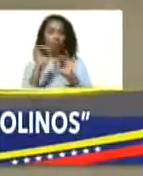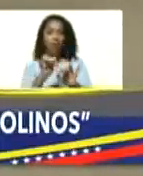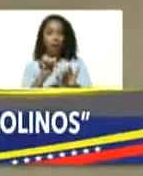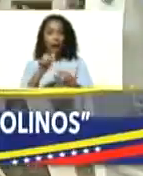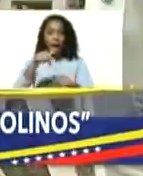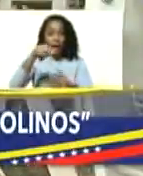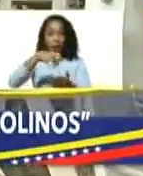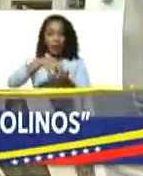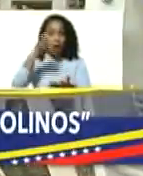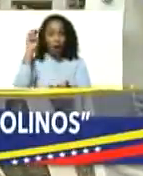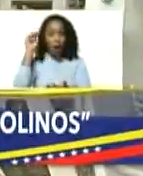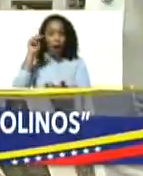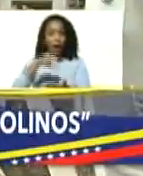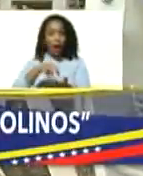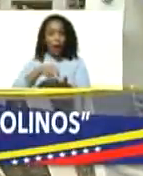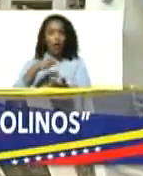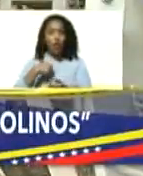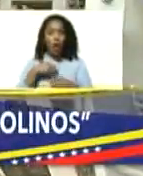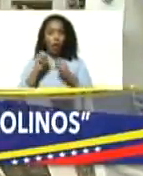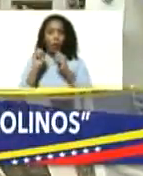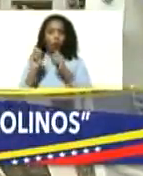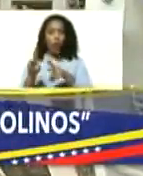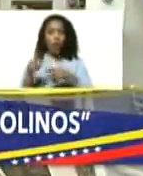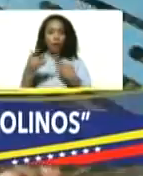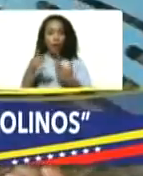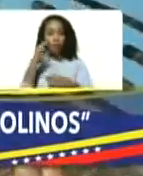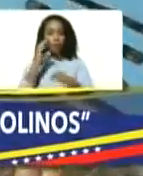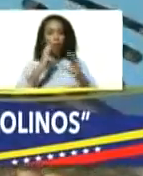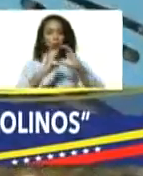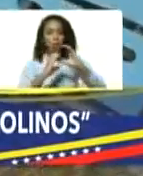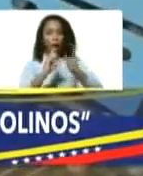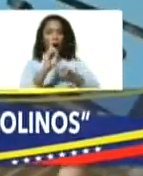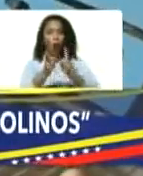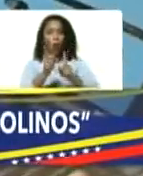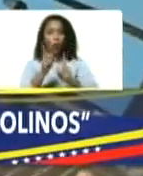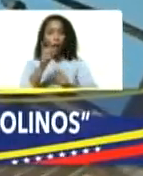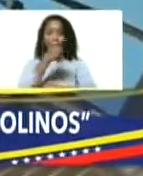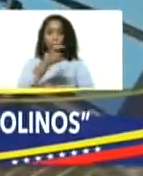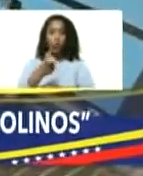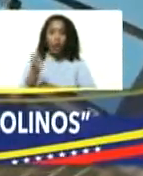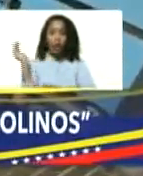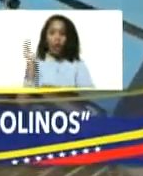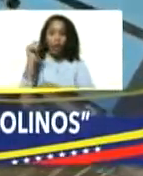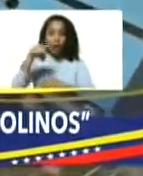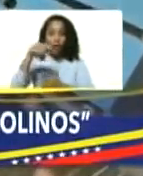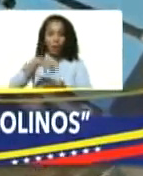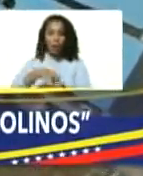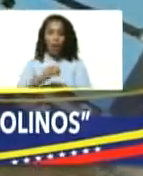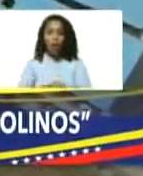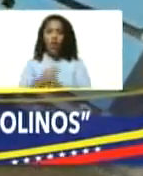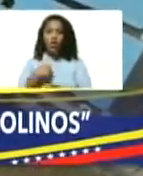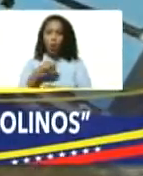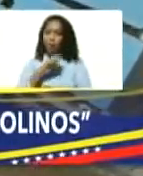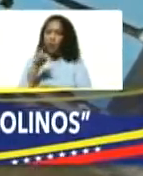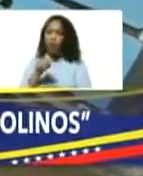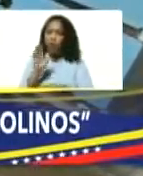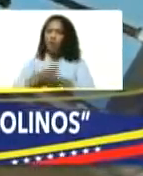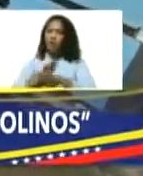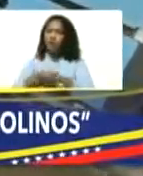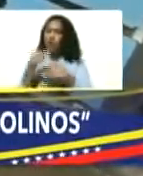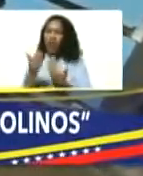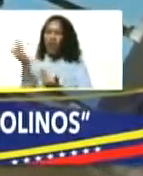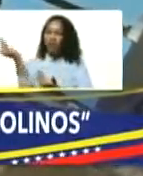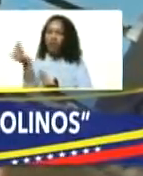el estado aragua yo he tenido la oportunidad de conversar con algunas personas que regresaron a este estado y ya les he preguntado que por qué